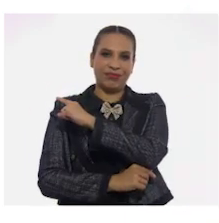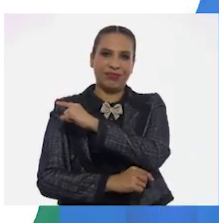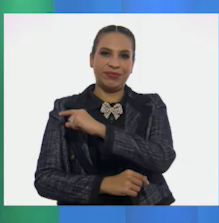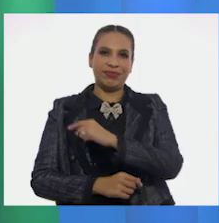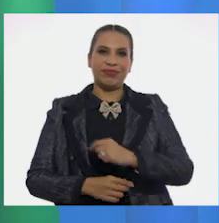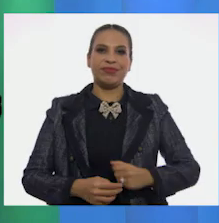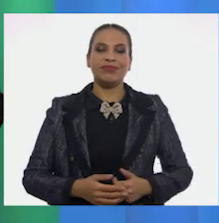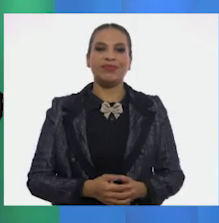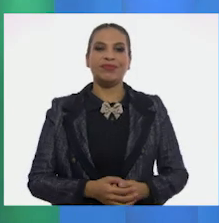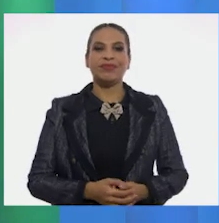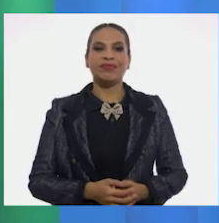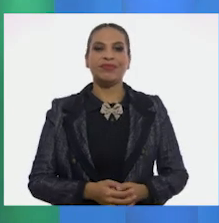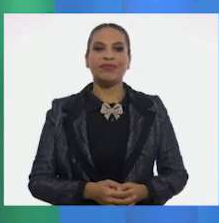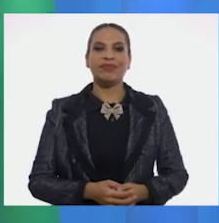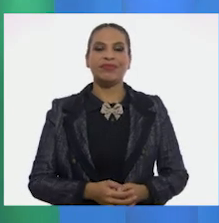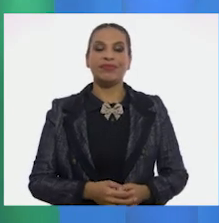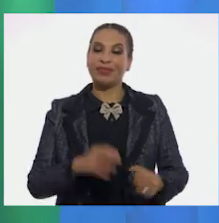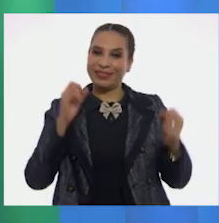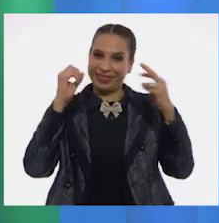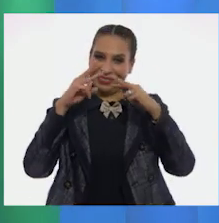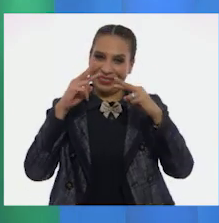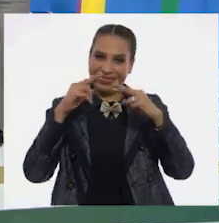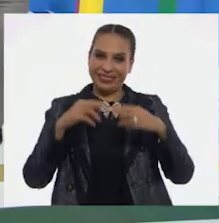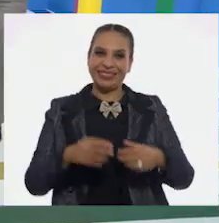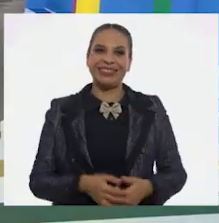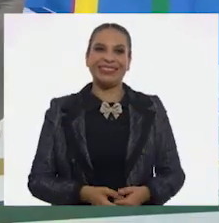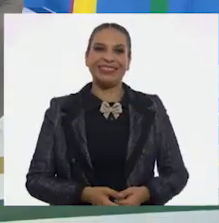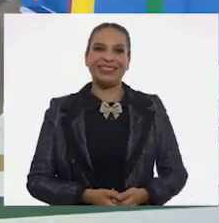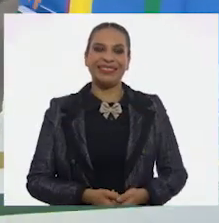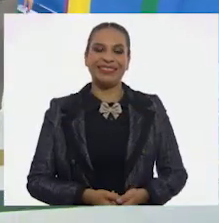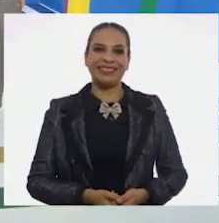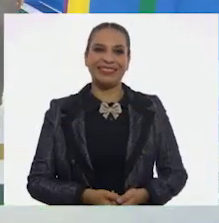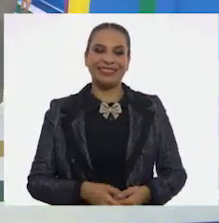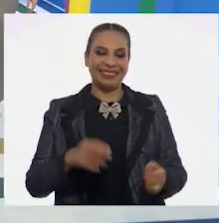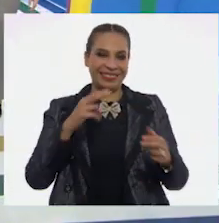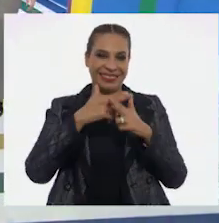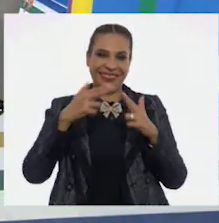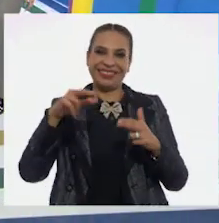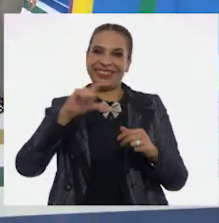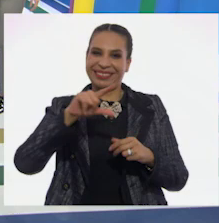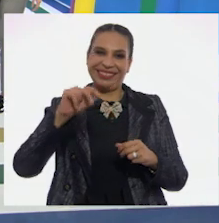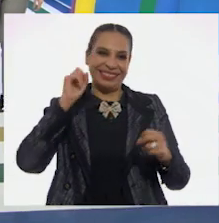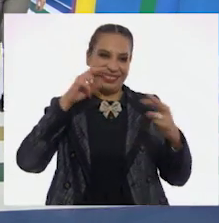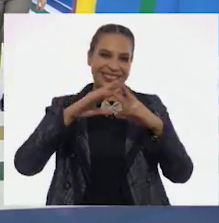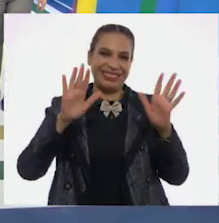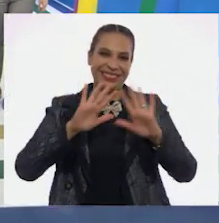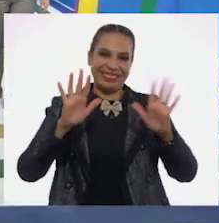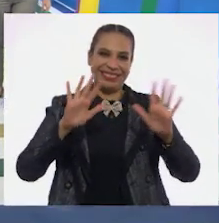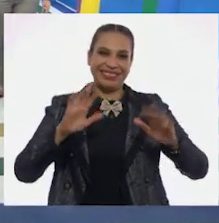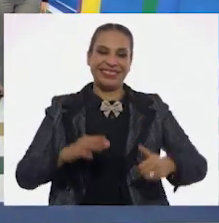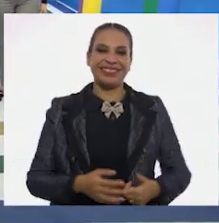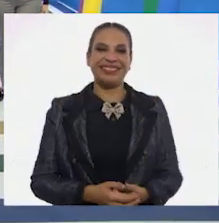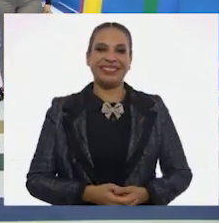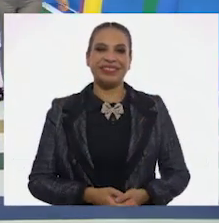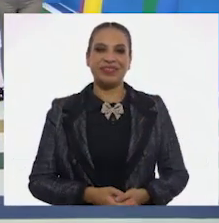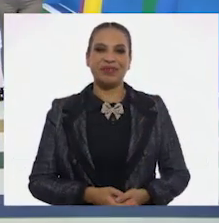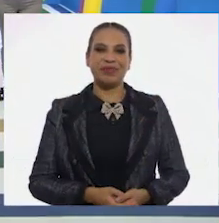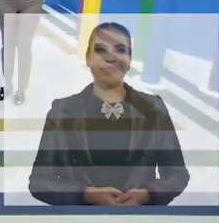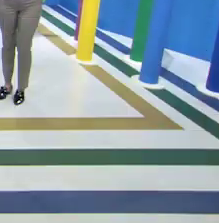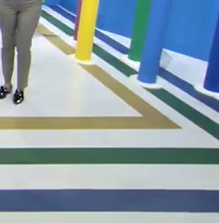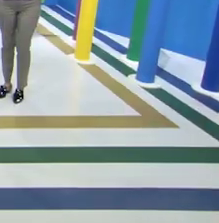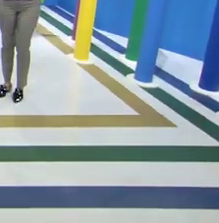aprendeencasa.sep.gov.mx. ¡Nos vemos! ¡Hasta luego! ¡Hasta la próxima!